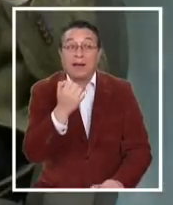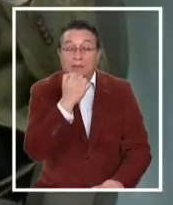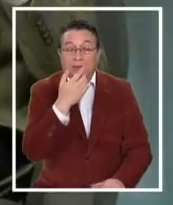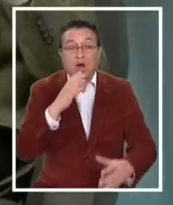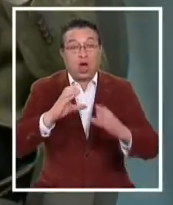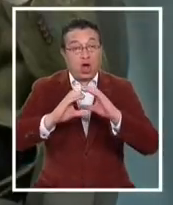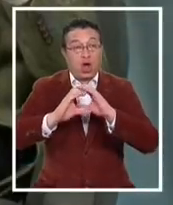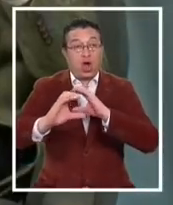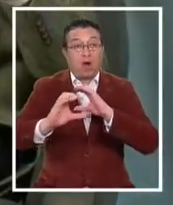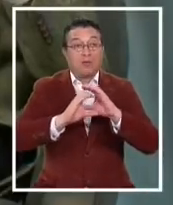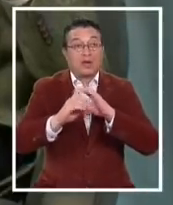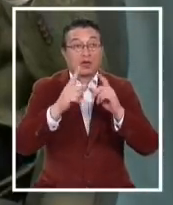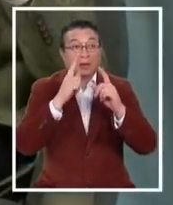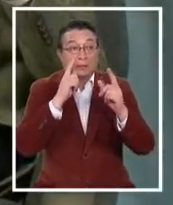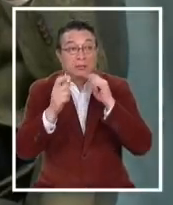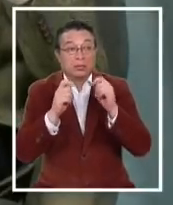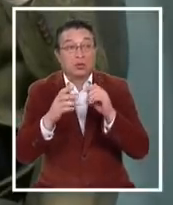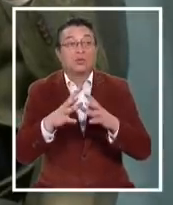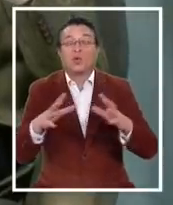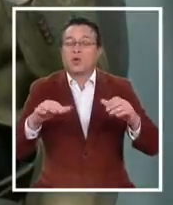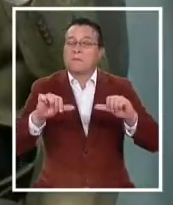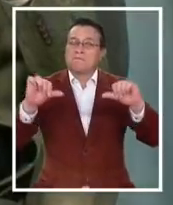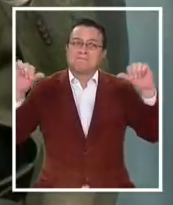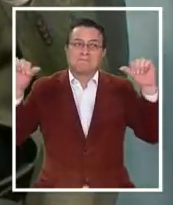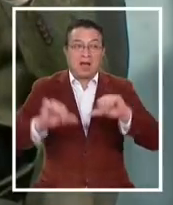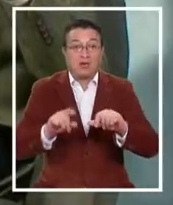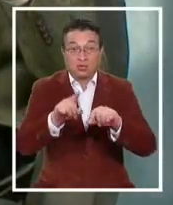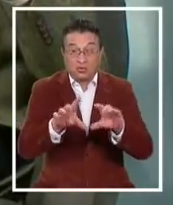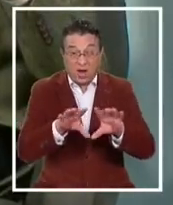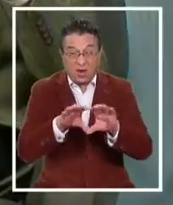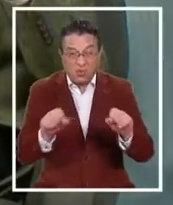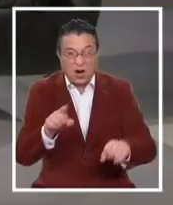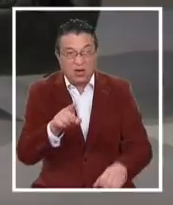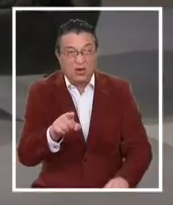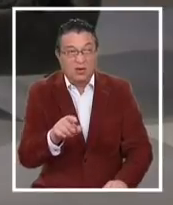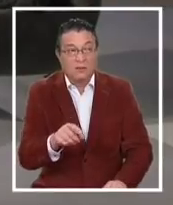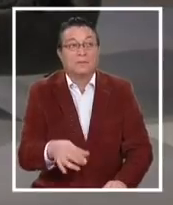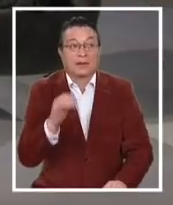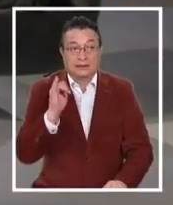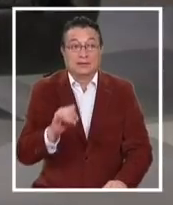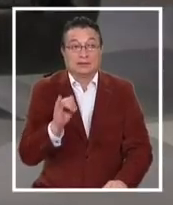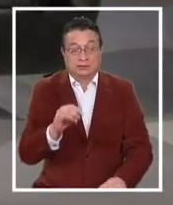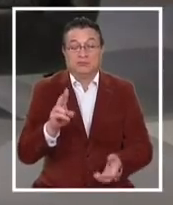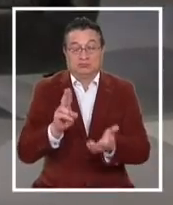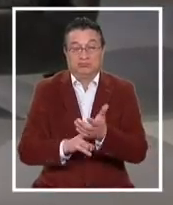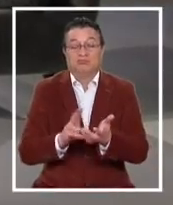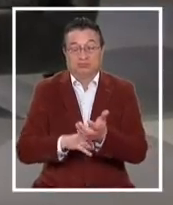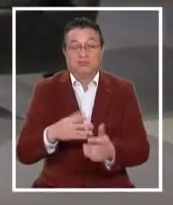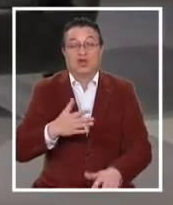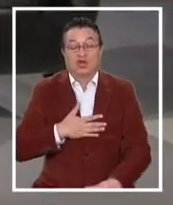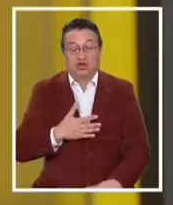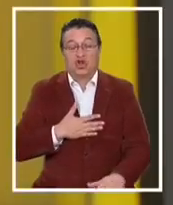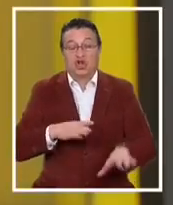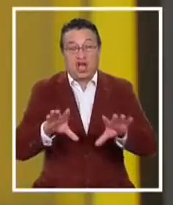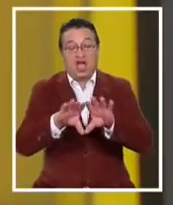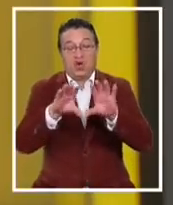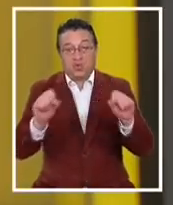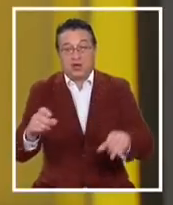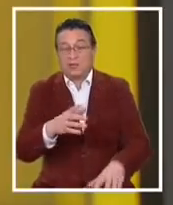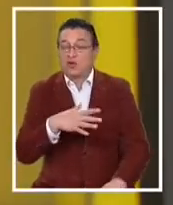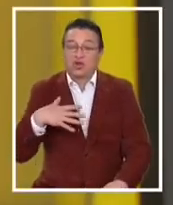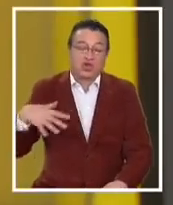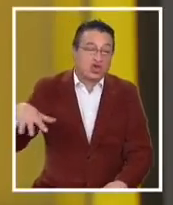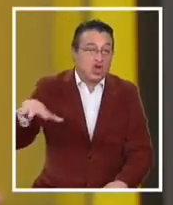la comunicación de riesgo ha sido catastrófica. ¿Tú coincides con eso, Claudia? La verdad es que sí, yo coincido en que durante todo